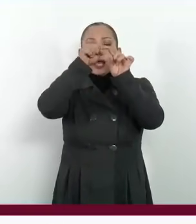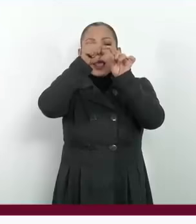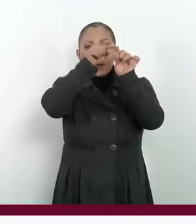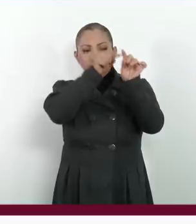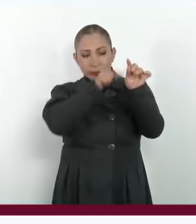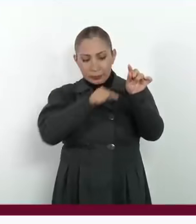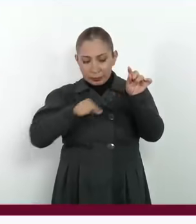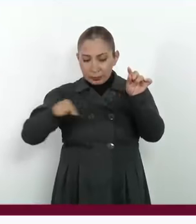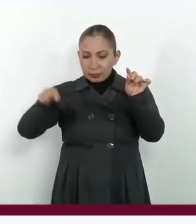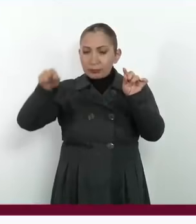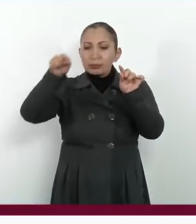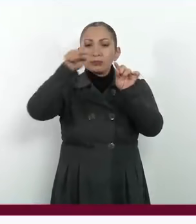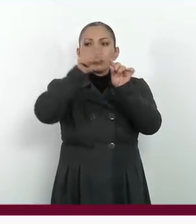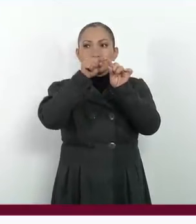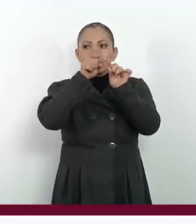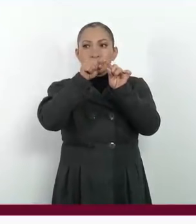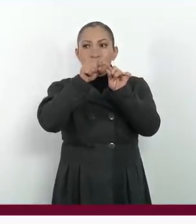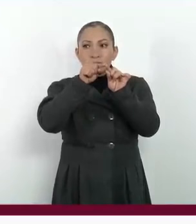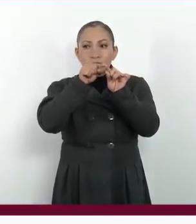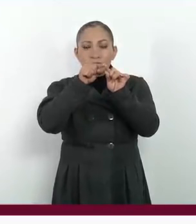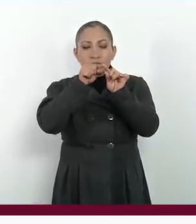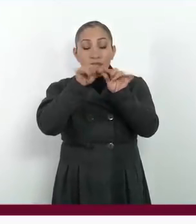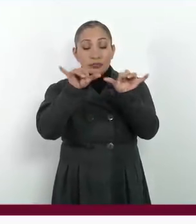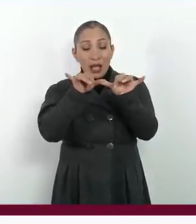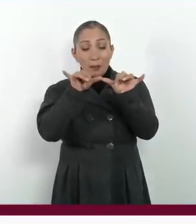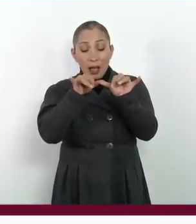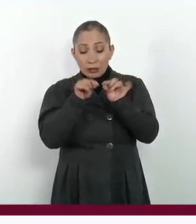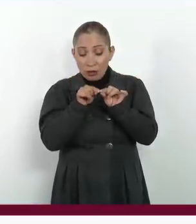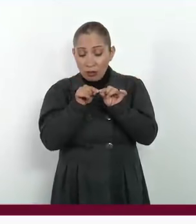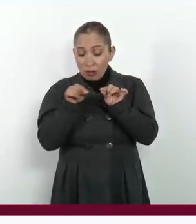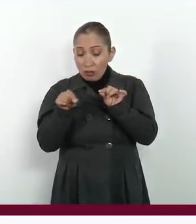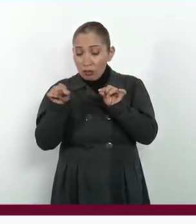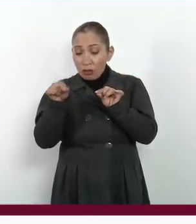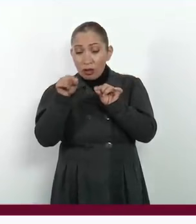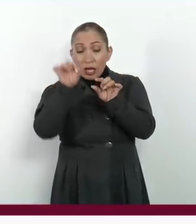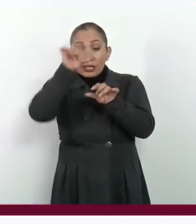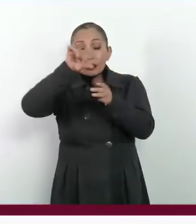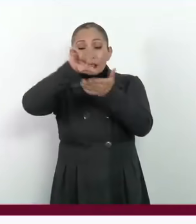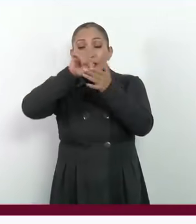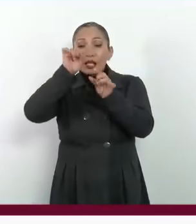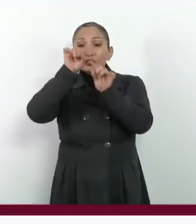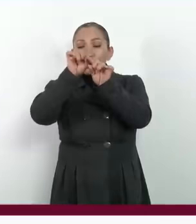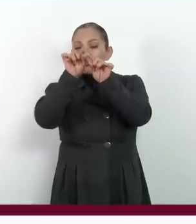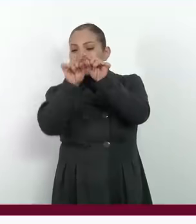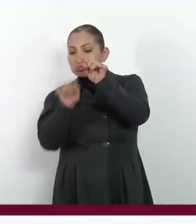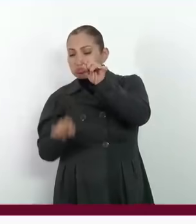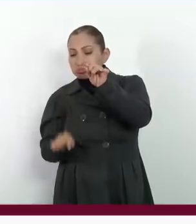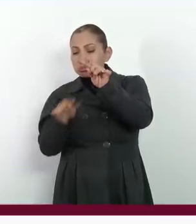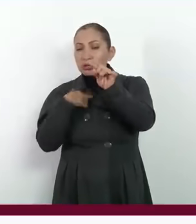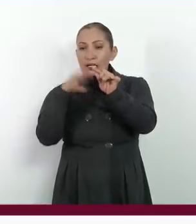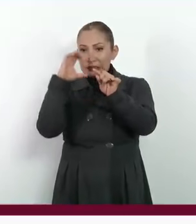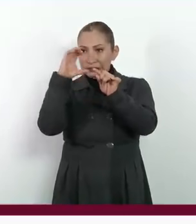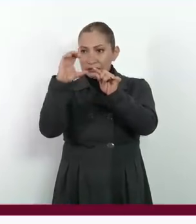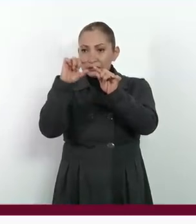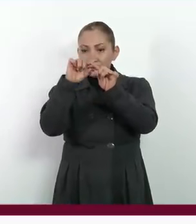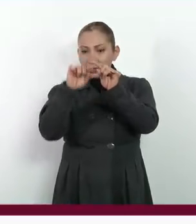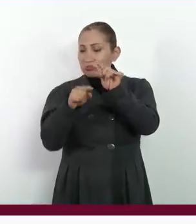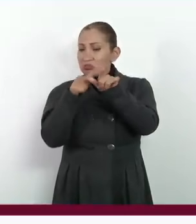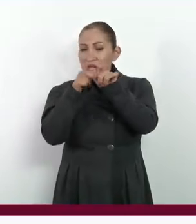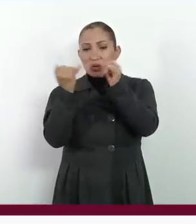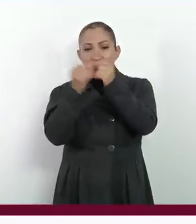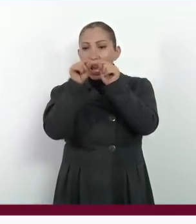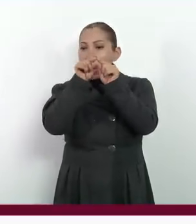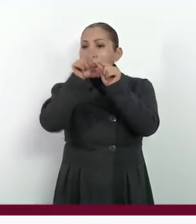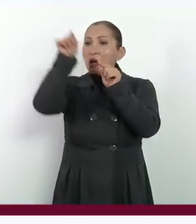cualquiera P se mueve en el plano, de tal forma que la distancia a un punto fijo llamado centro, representado por la letra C,